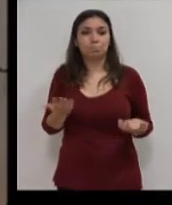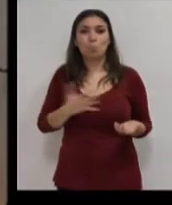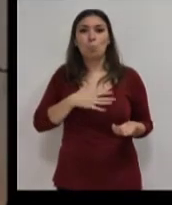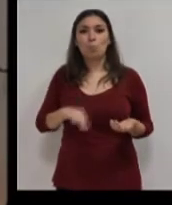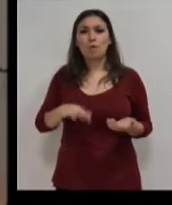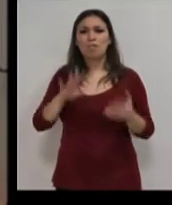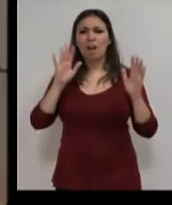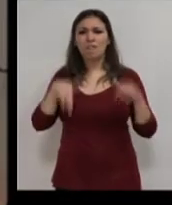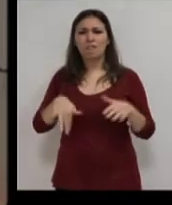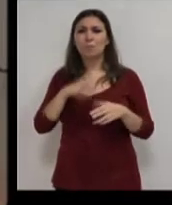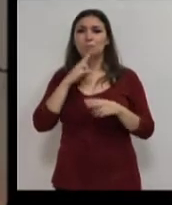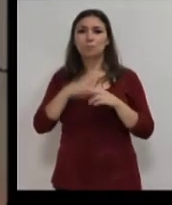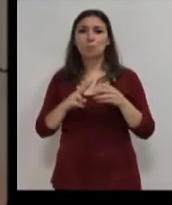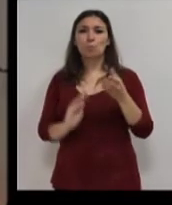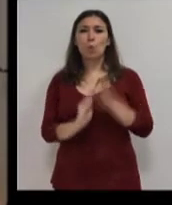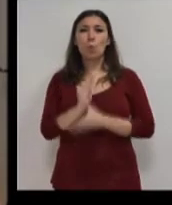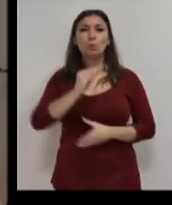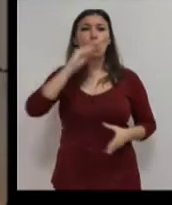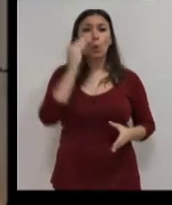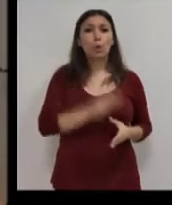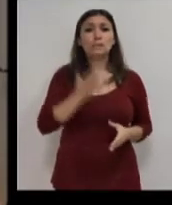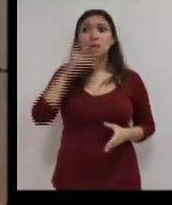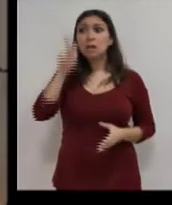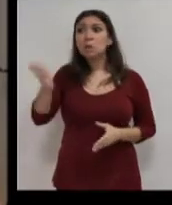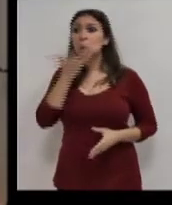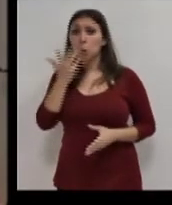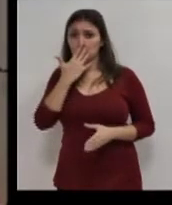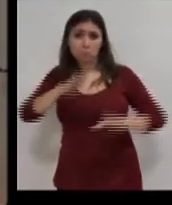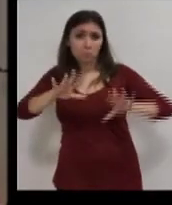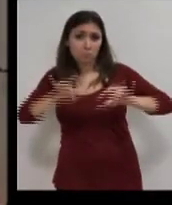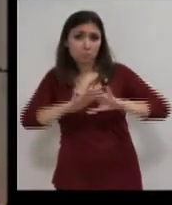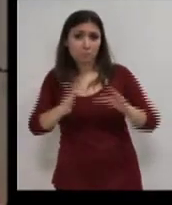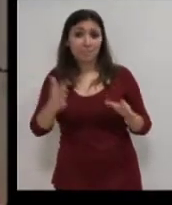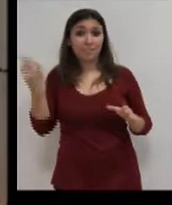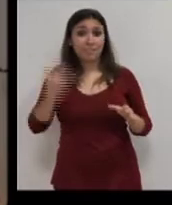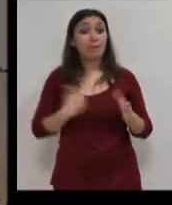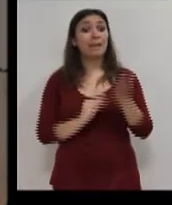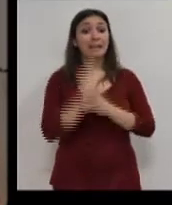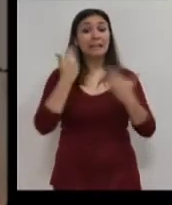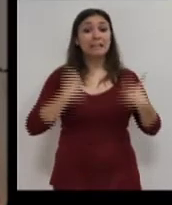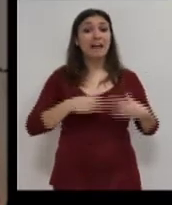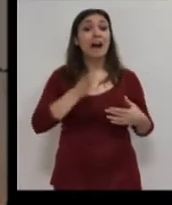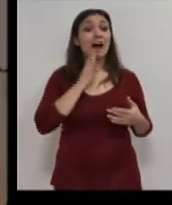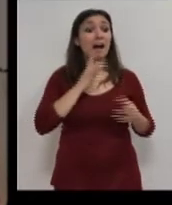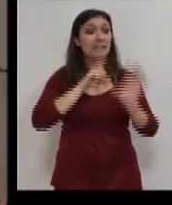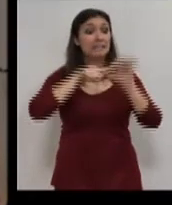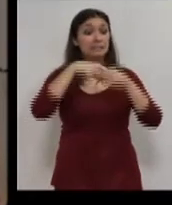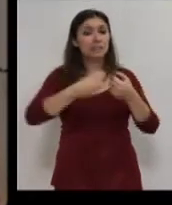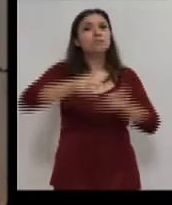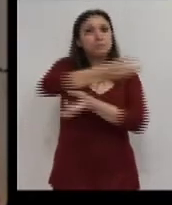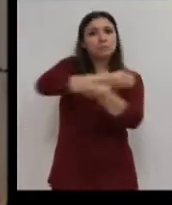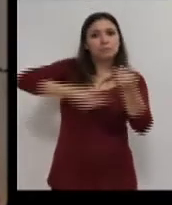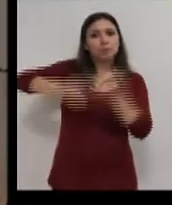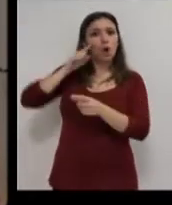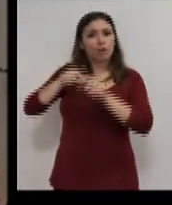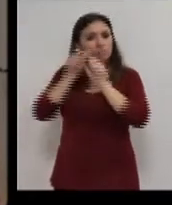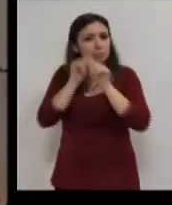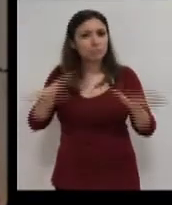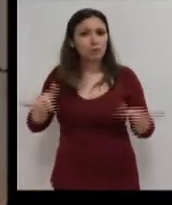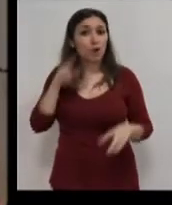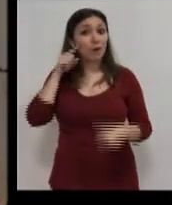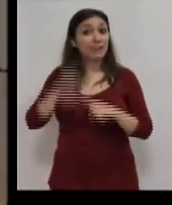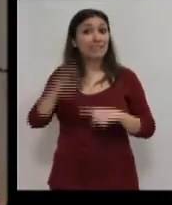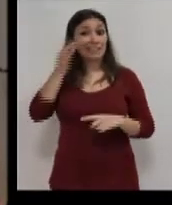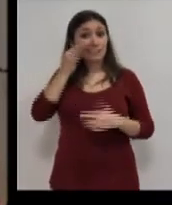al final de nada sirve que exista un buen producto si no se conoce, si no fluye la información a través de los distintos eslabones y